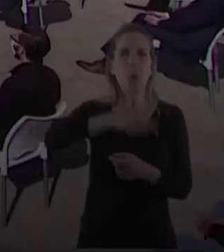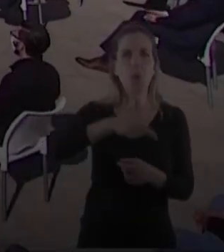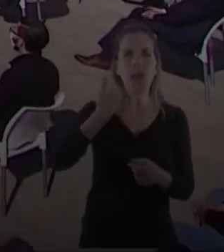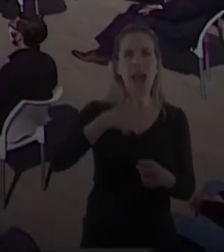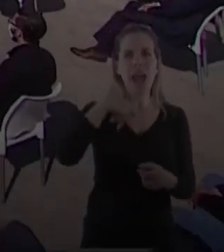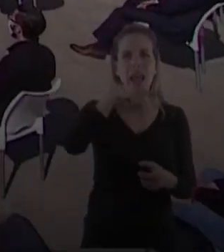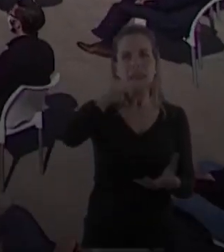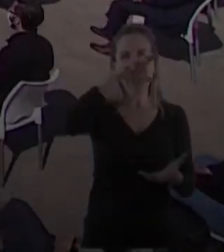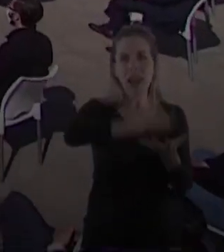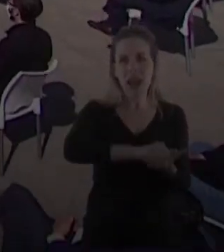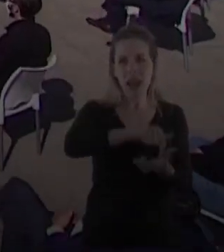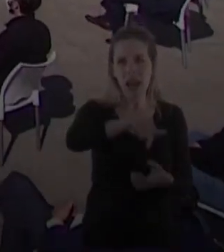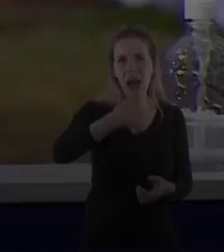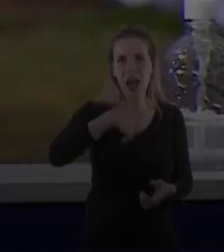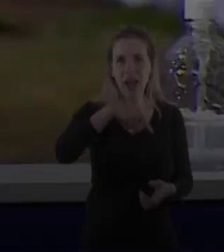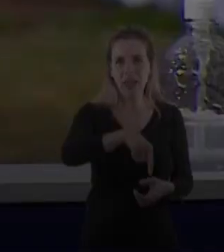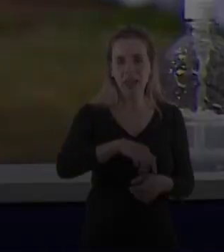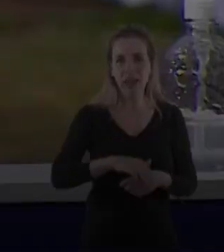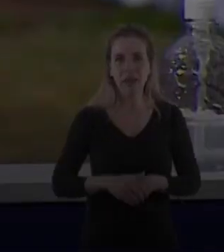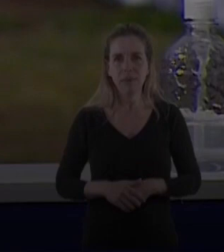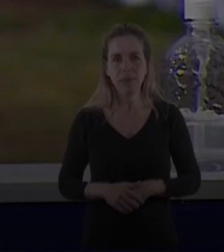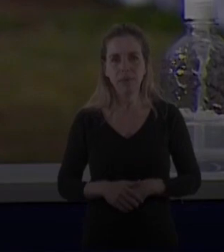tierras.